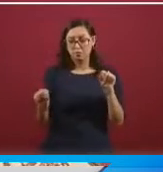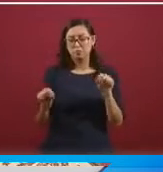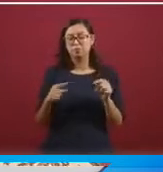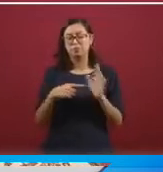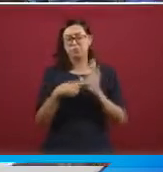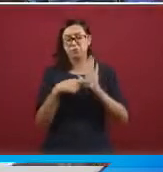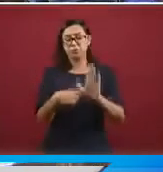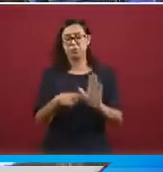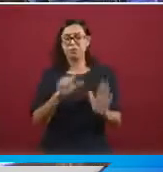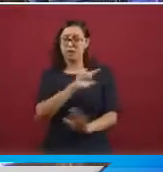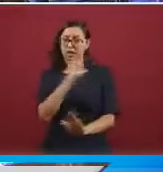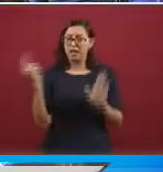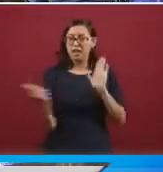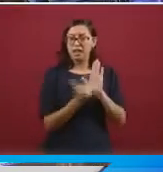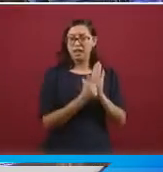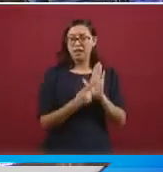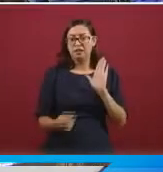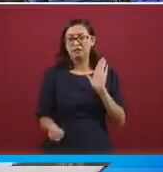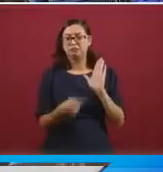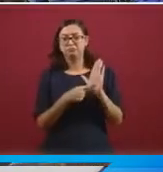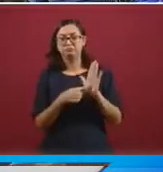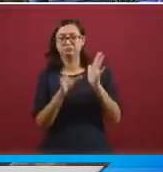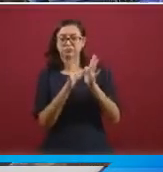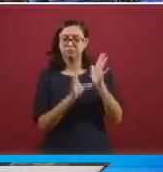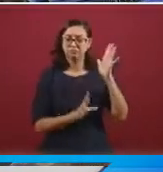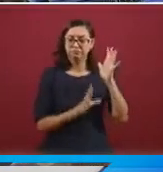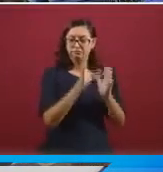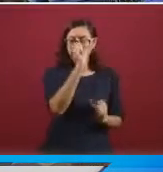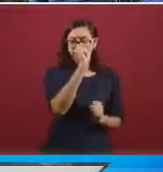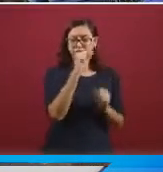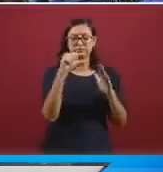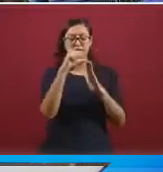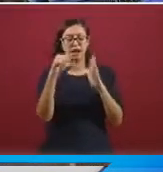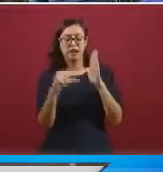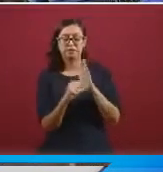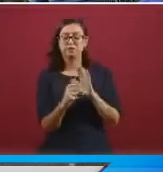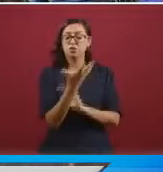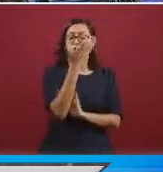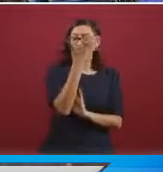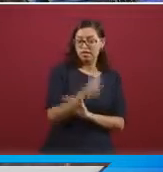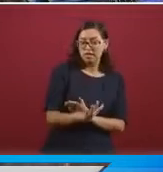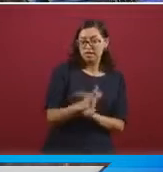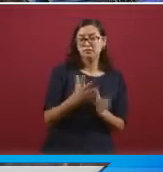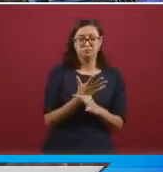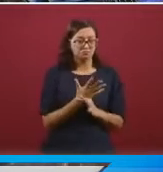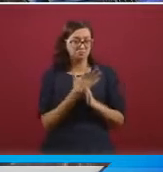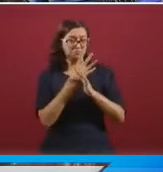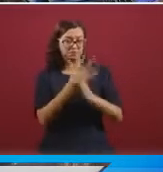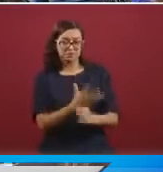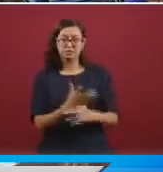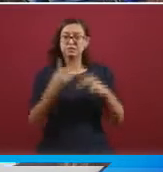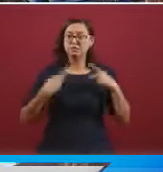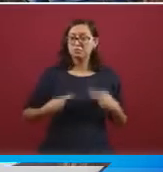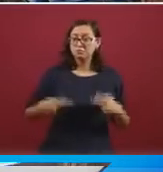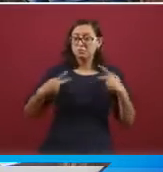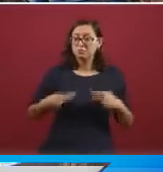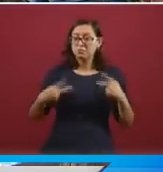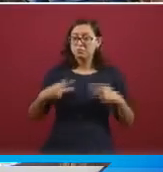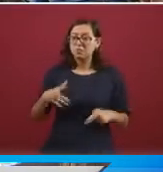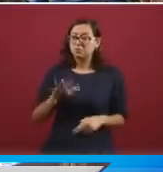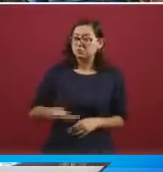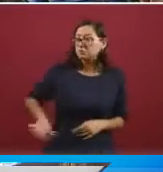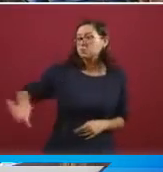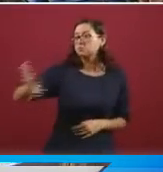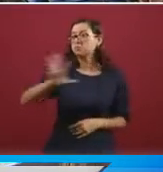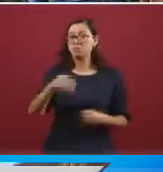actividades clandestinas, se tiene un estimado de 200,000 armas que han ingresado de manera irregular al país. El 70% de las armas ilegales